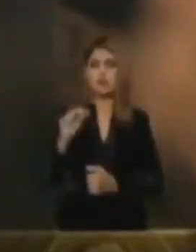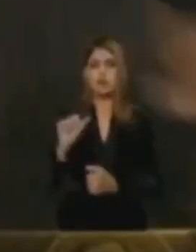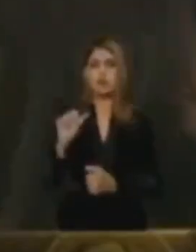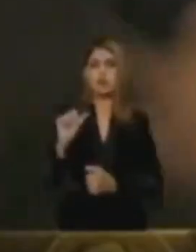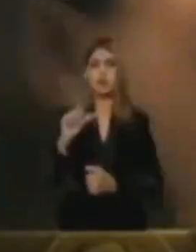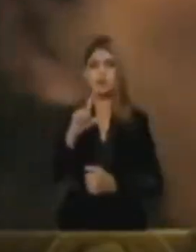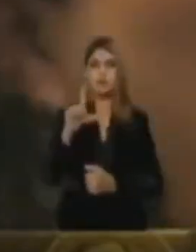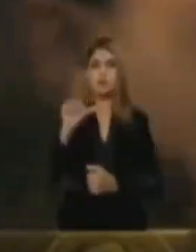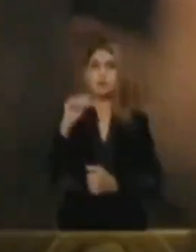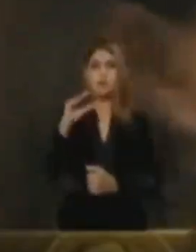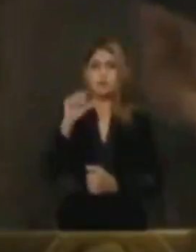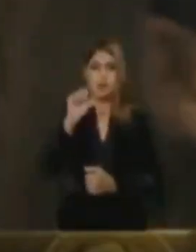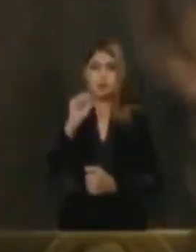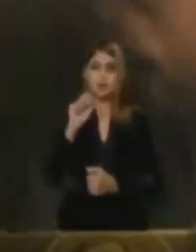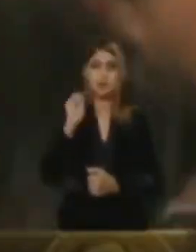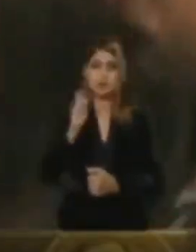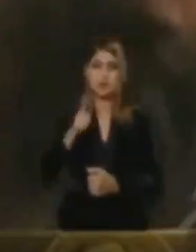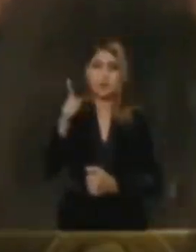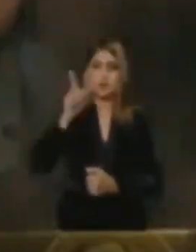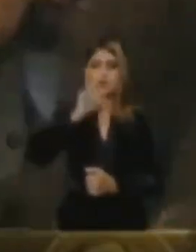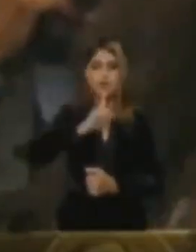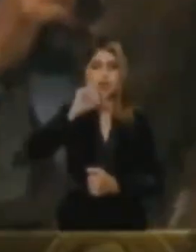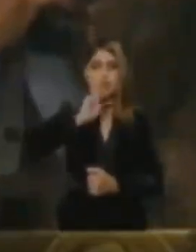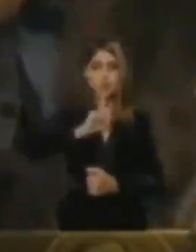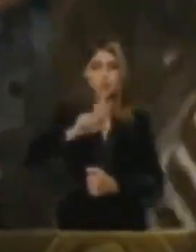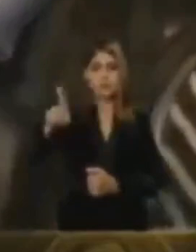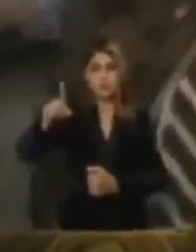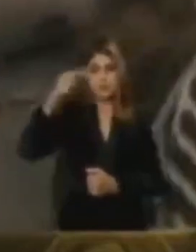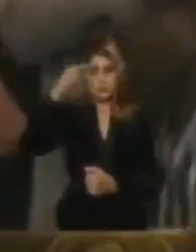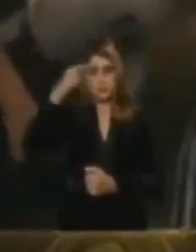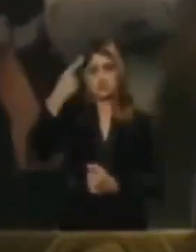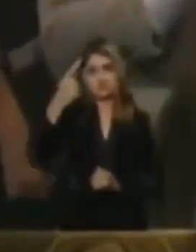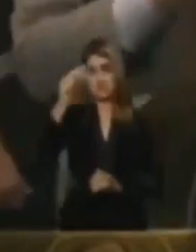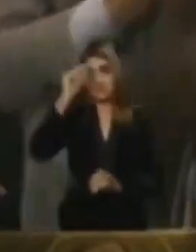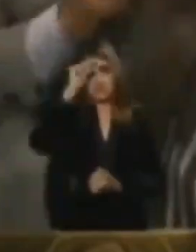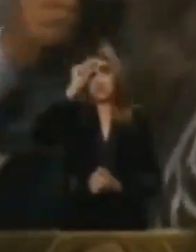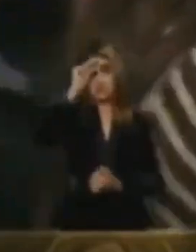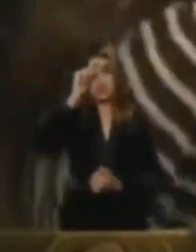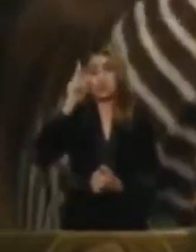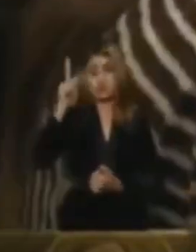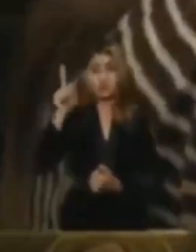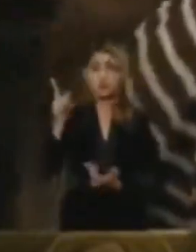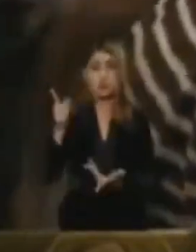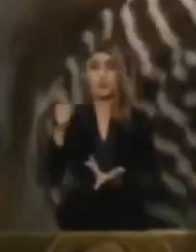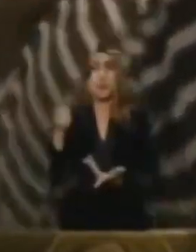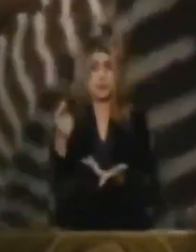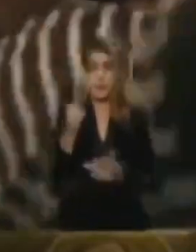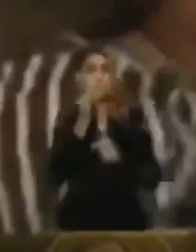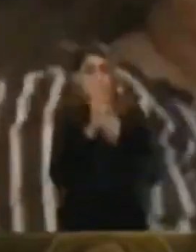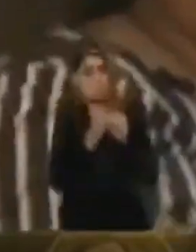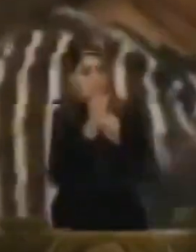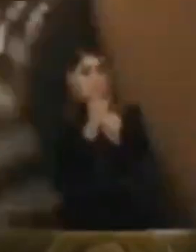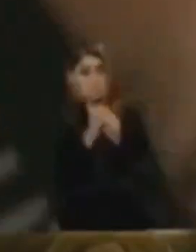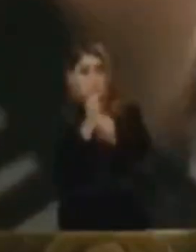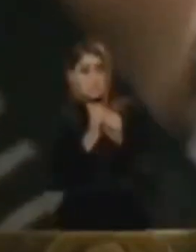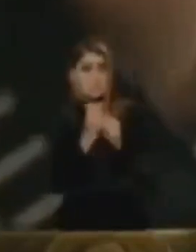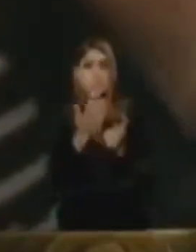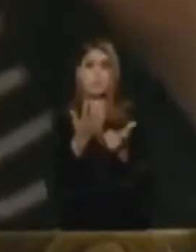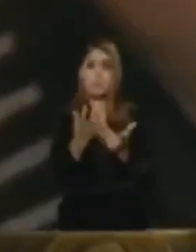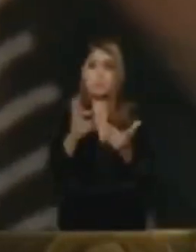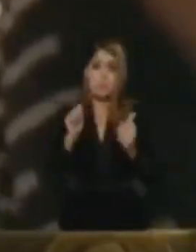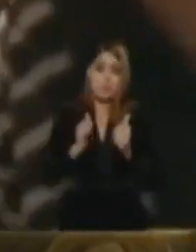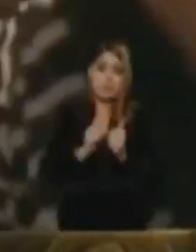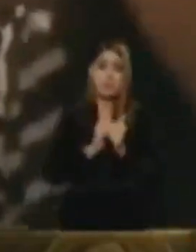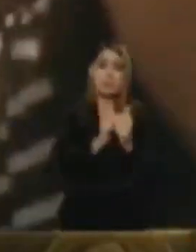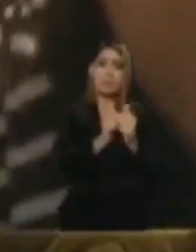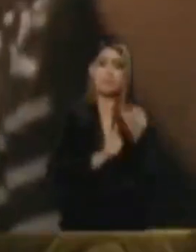Elena Llamas, que es una de las intelectuales que sin duda ha acompañado la vida de Elena Poniatowska,